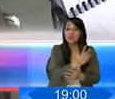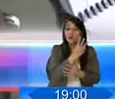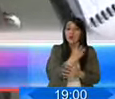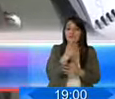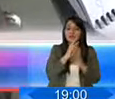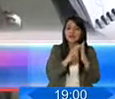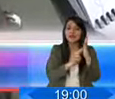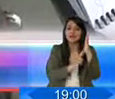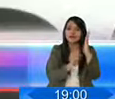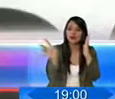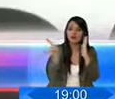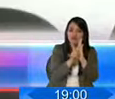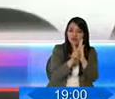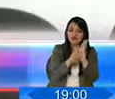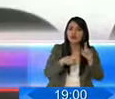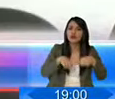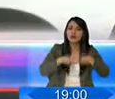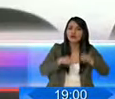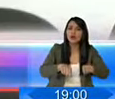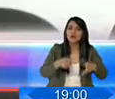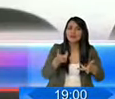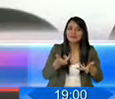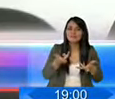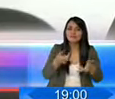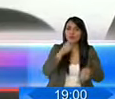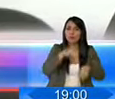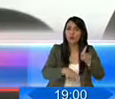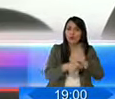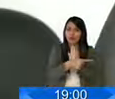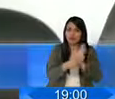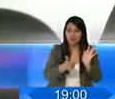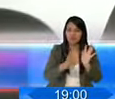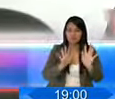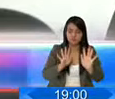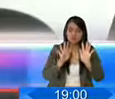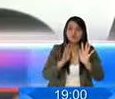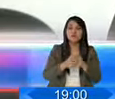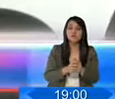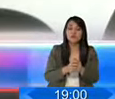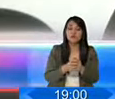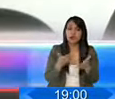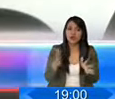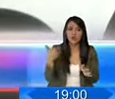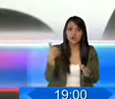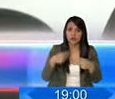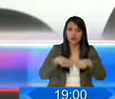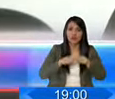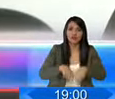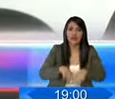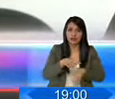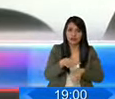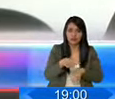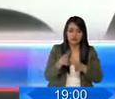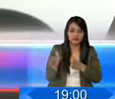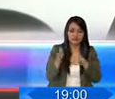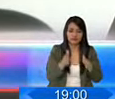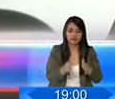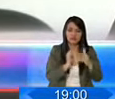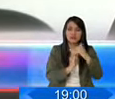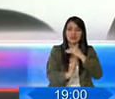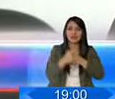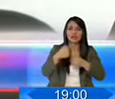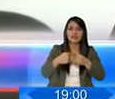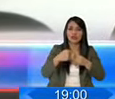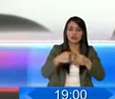subir dichos contratos. Nosotros no tenemos como tal el contrato de la fase 2 de Metro